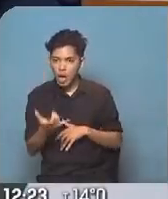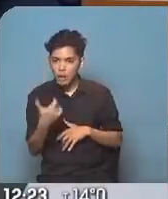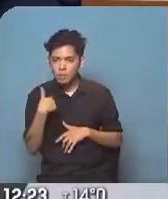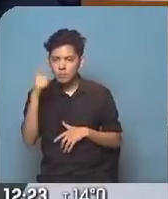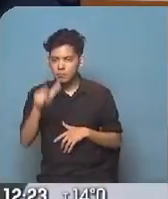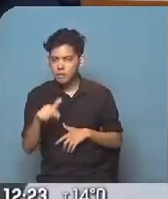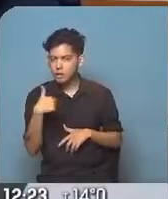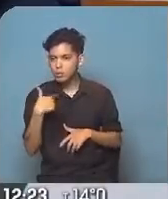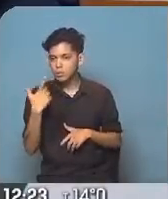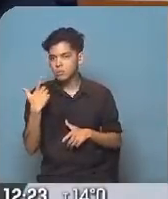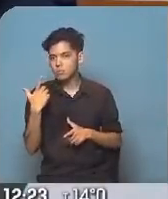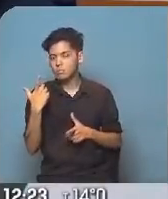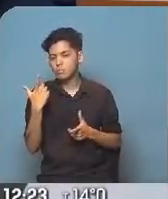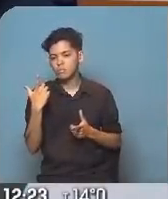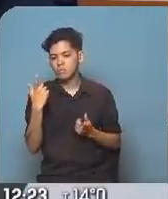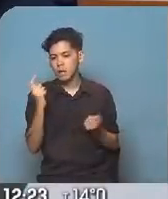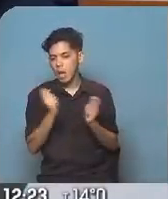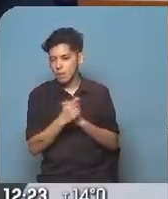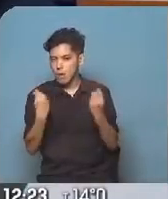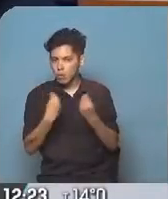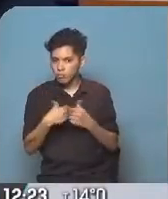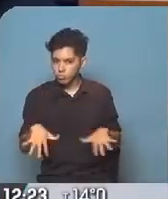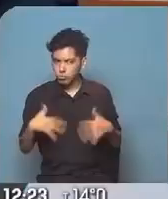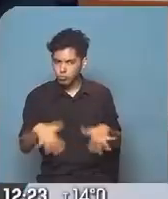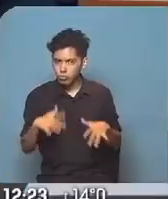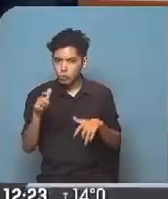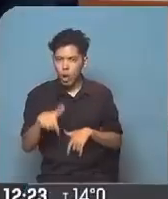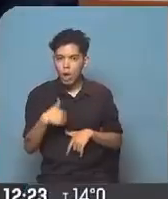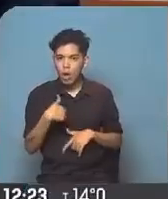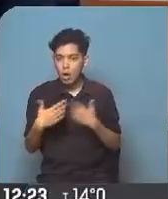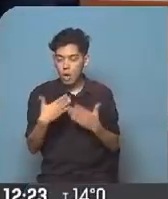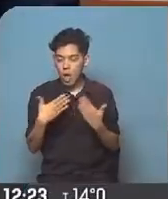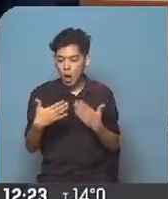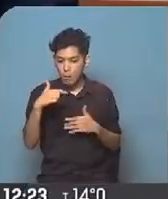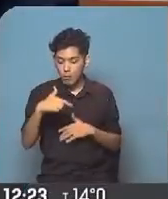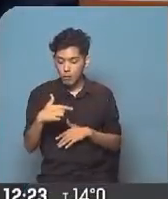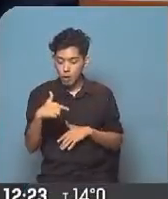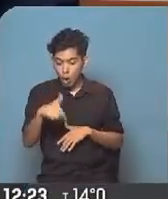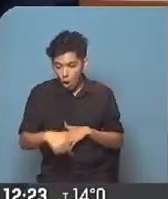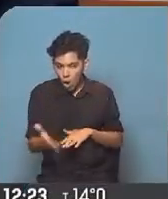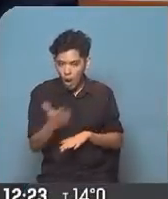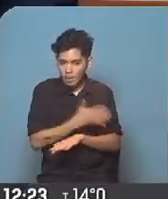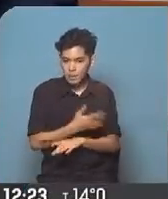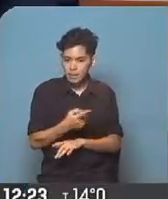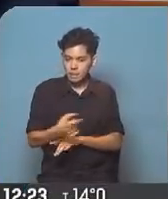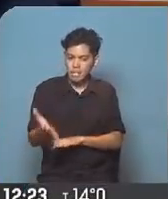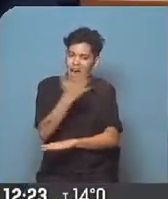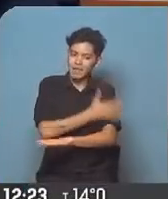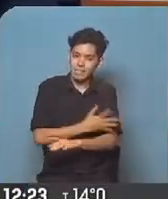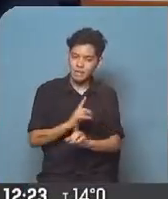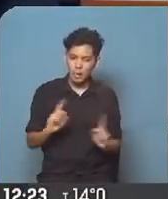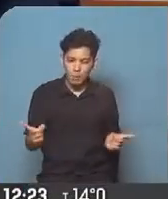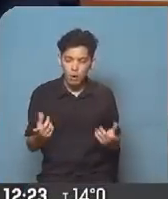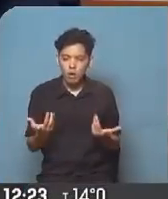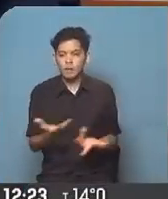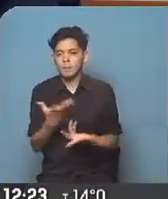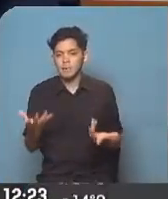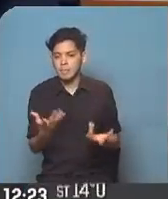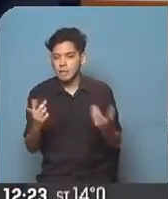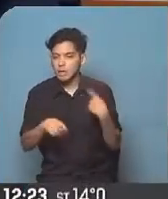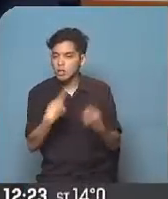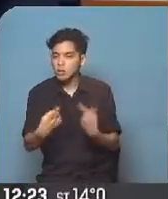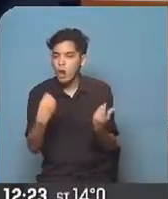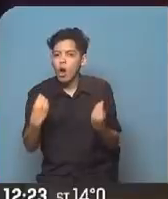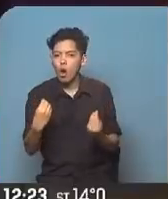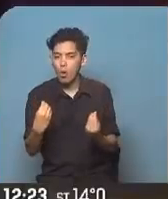Es muy volátil, ¿no?, el mercado en la República Argentina. O sea, lo que te estamos hablando hoy no era lo que te hablábamos ayer ni la semana pasada. Bueno, veremos cómo sigue. Nos